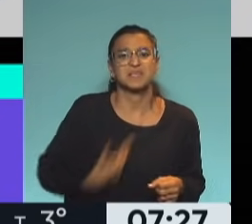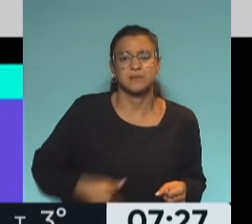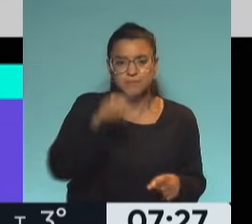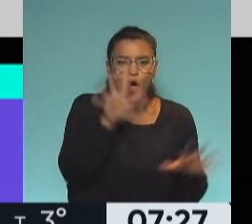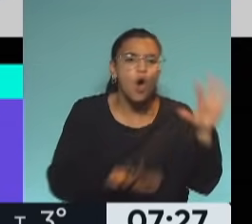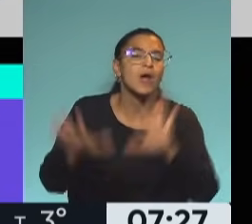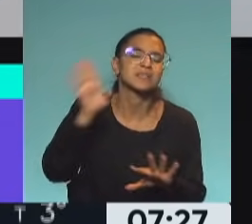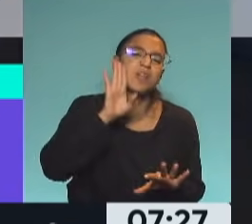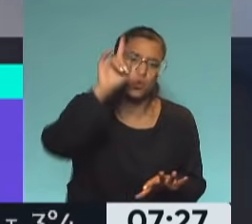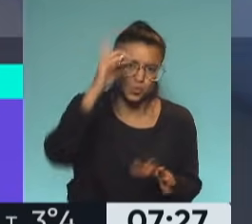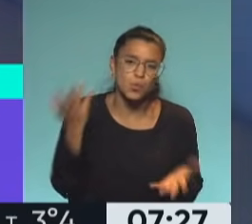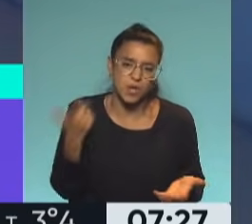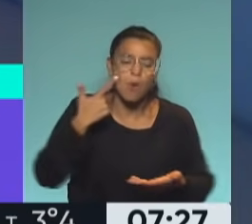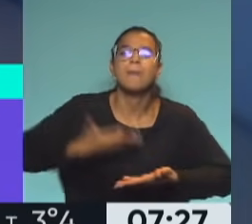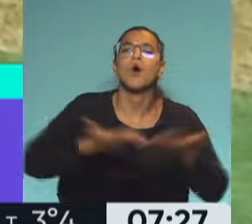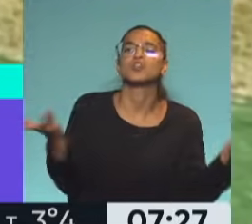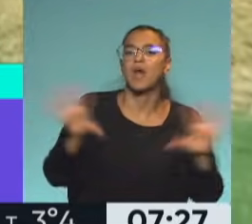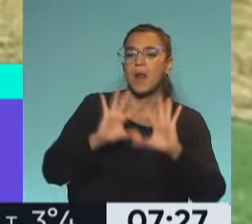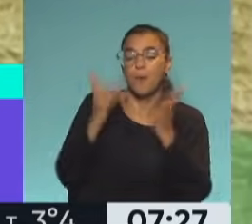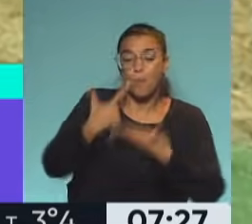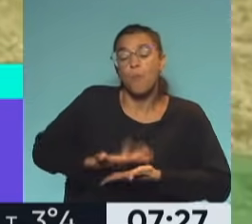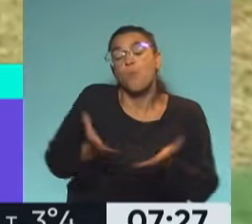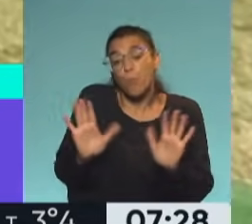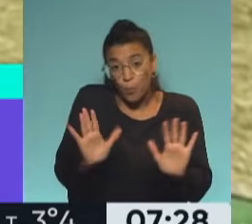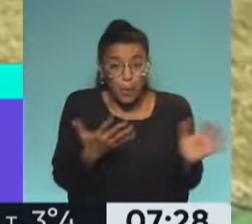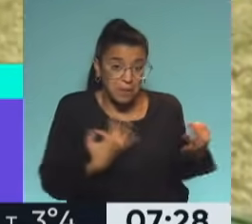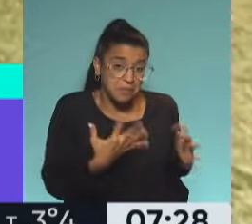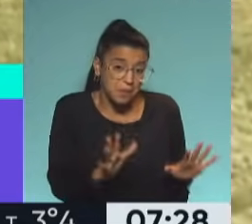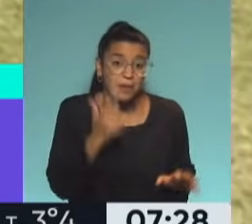organizar Estados Unidos y le va a mostrar. Bueno, está bien. Mirá lo bien que estamos.